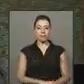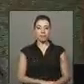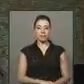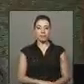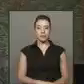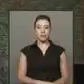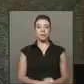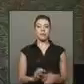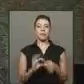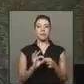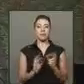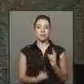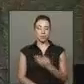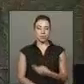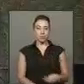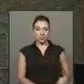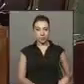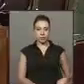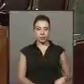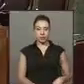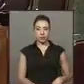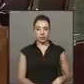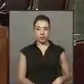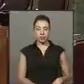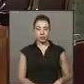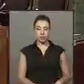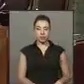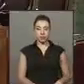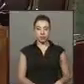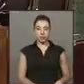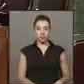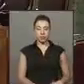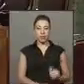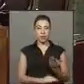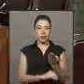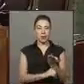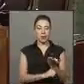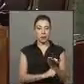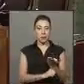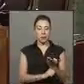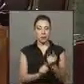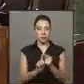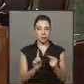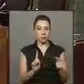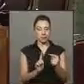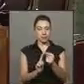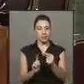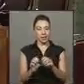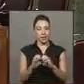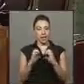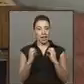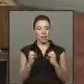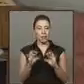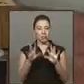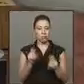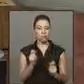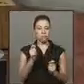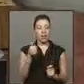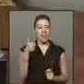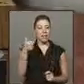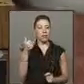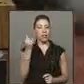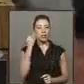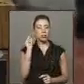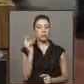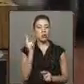la palabra. Muchas gracias, señor Presidente. Señor Presidente, solicito a usted por intermedio de esta Cámara, su oficio al Director del